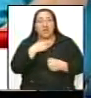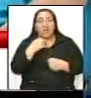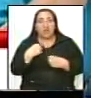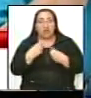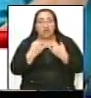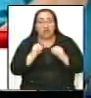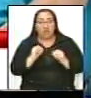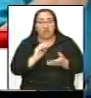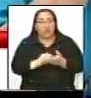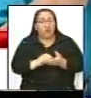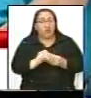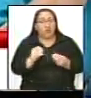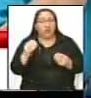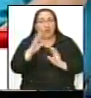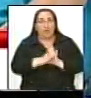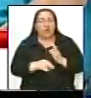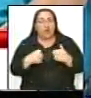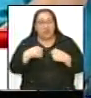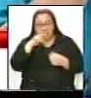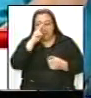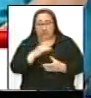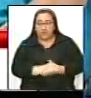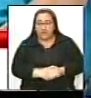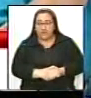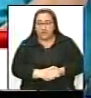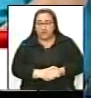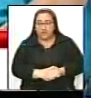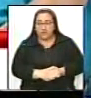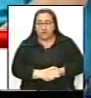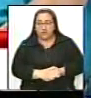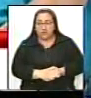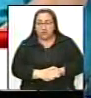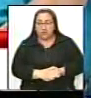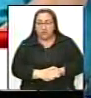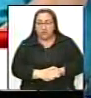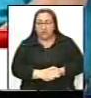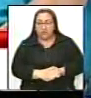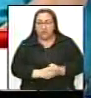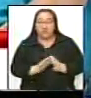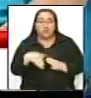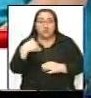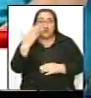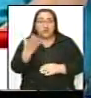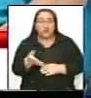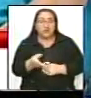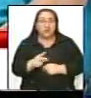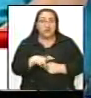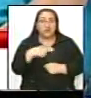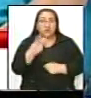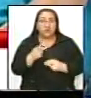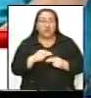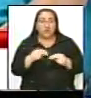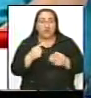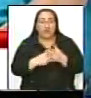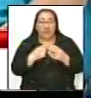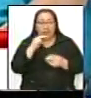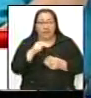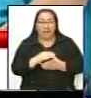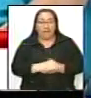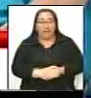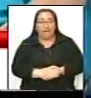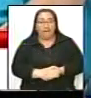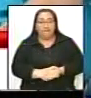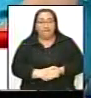default mucho menor que el que tiene el Perú. Y después viene un segundo spread que tiene que ver con